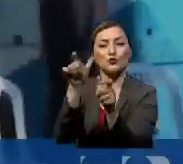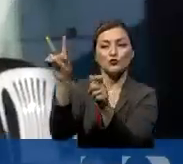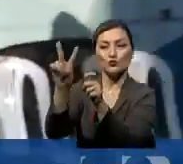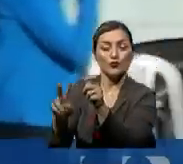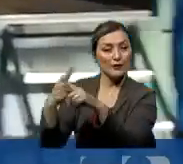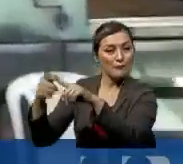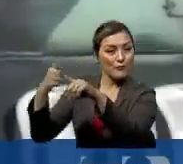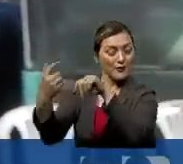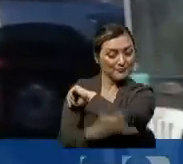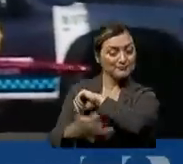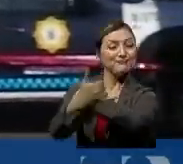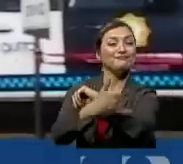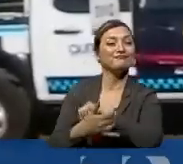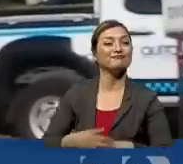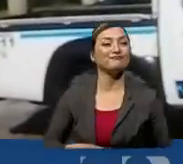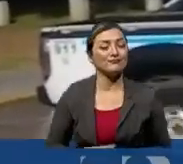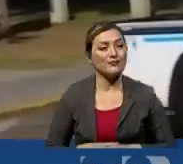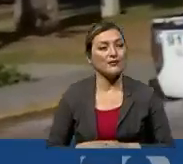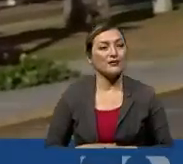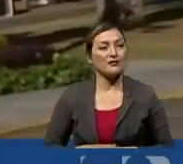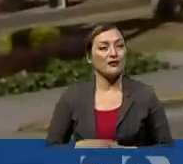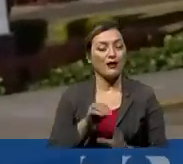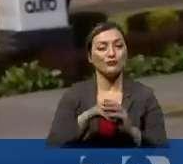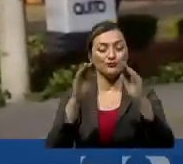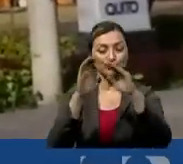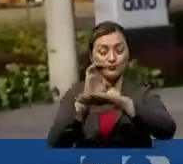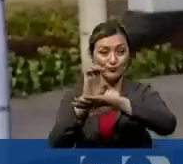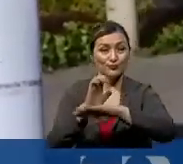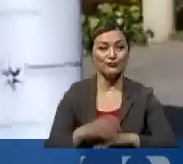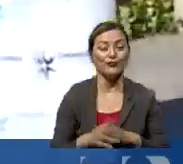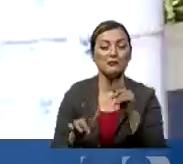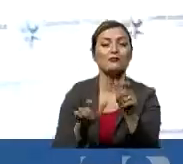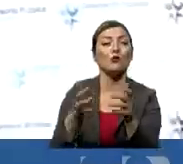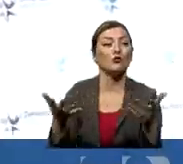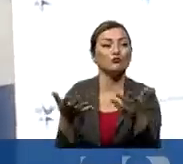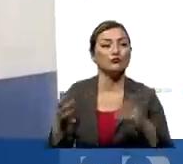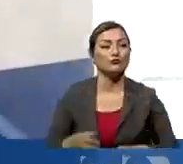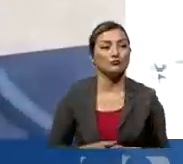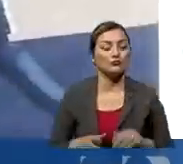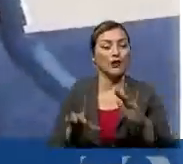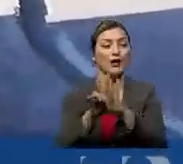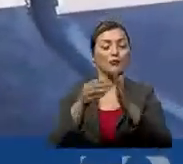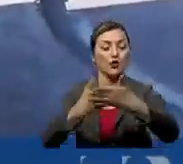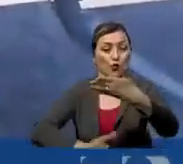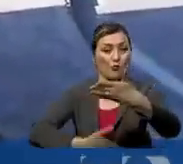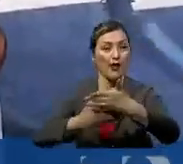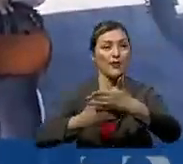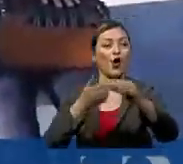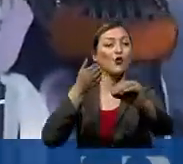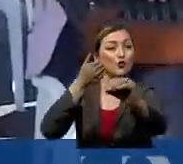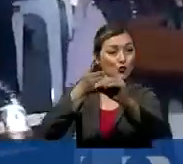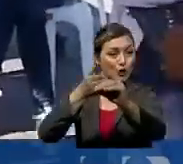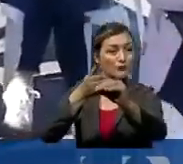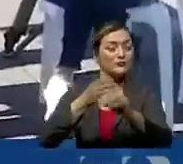otras nacionalidades se encuentran acá en el país. También para que los ciudadanos regularicen sus documentos con el objetivo